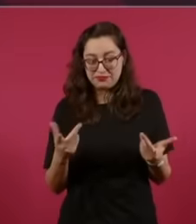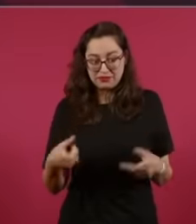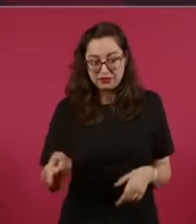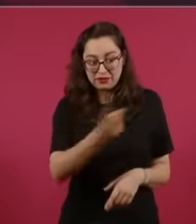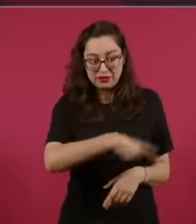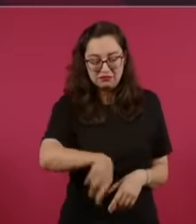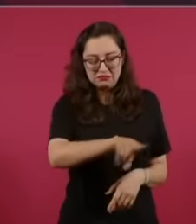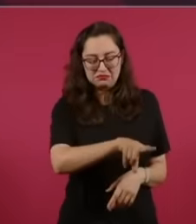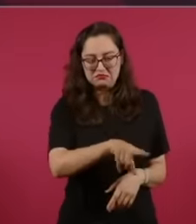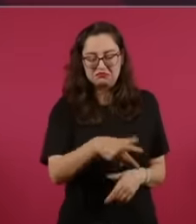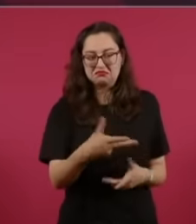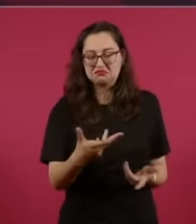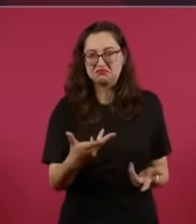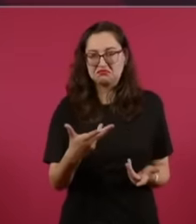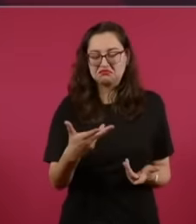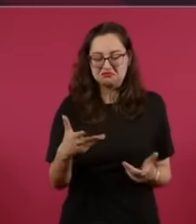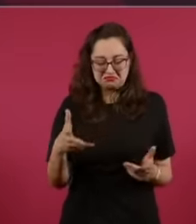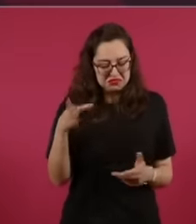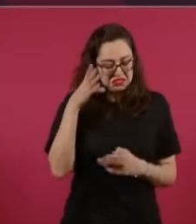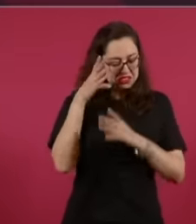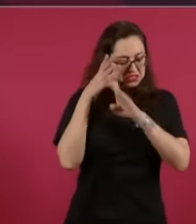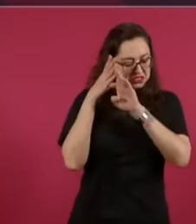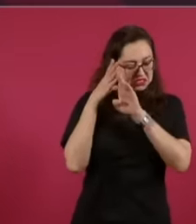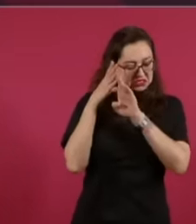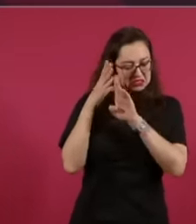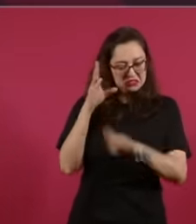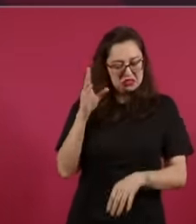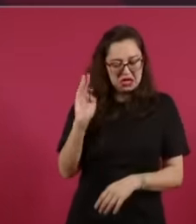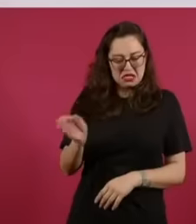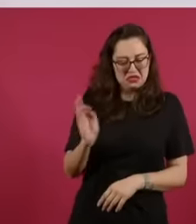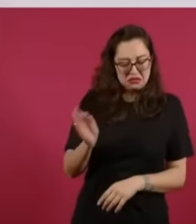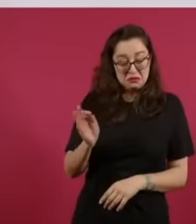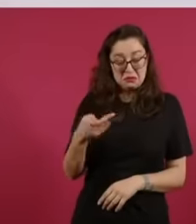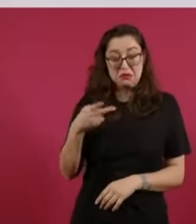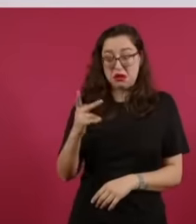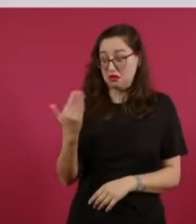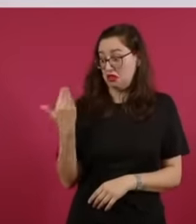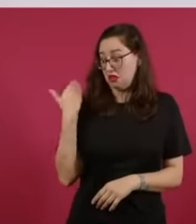hay quienes no han querido, ¿no?, aceptar la nueva realidad.